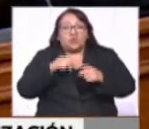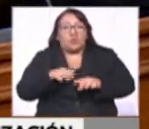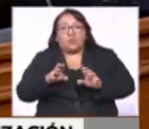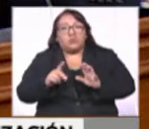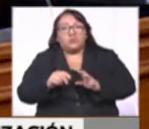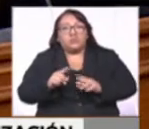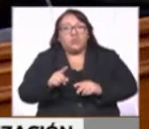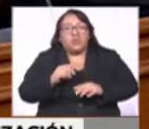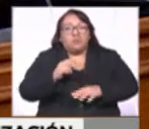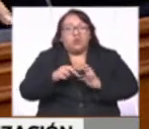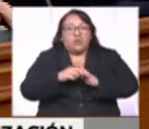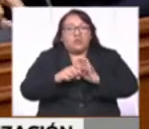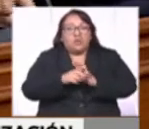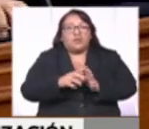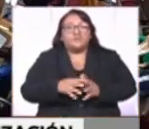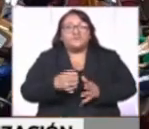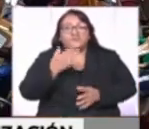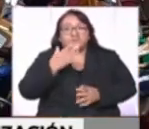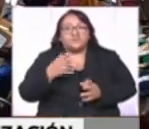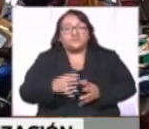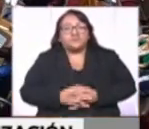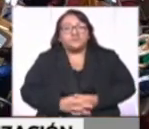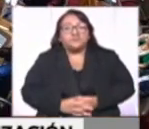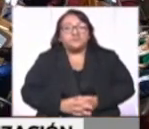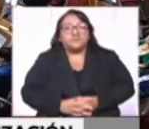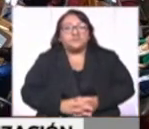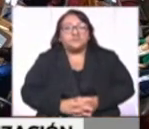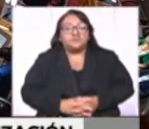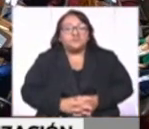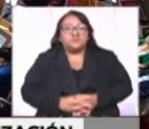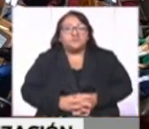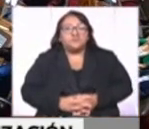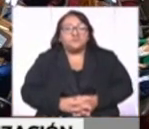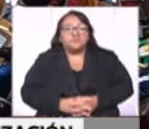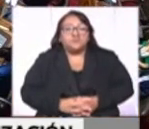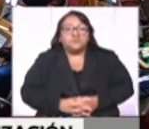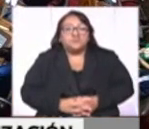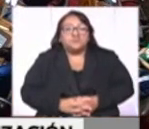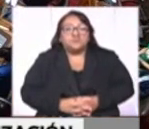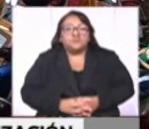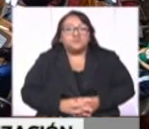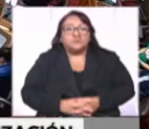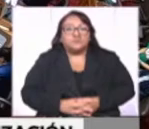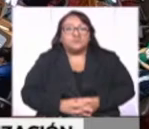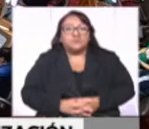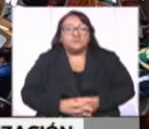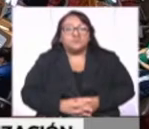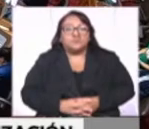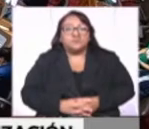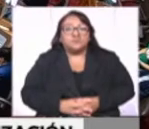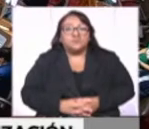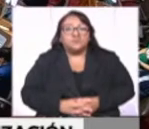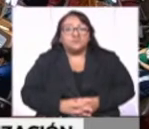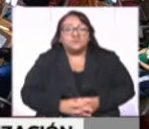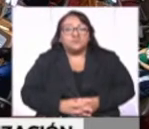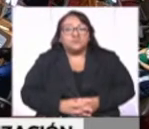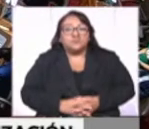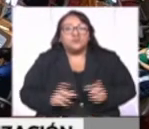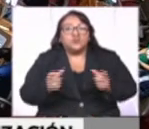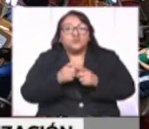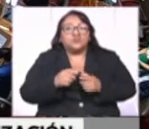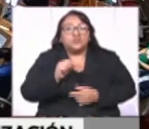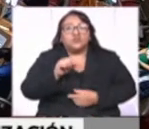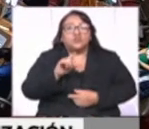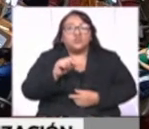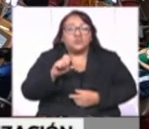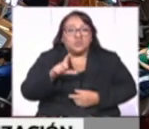presidente. Gracias, congresista. Tiene usted la palabra la congresista Susel Paredes por 2 minutos. Señor presidente, este es un